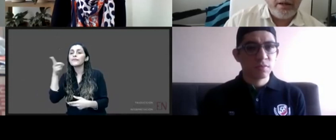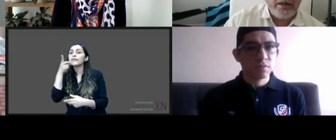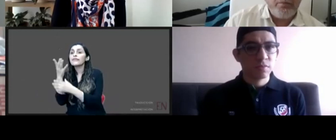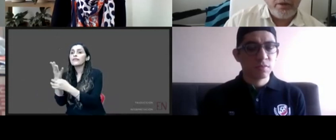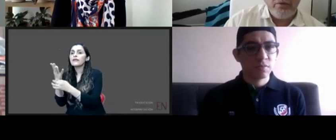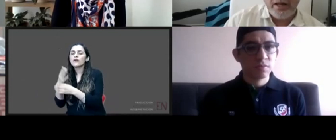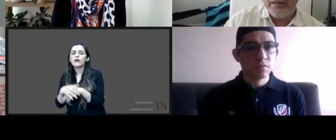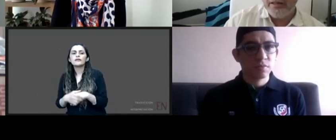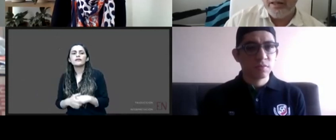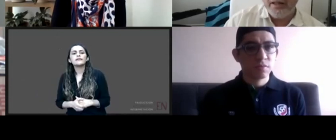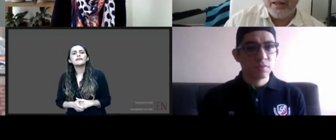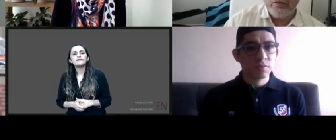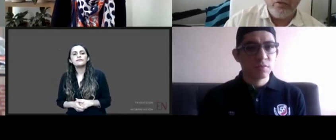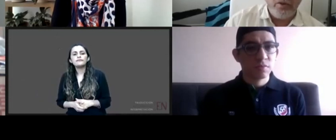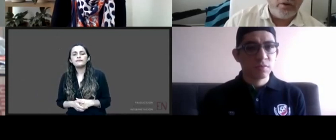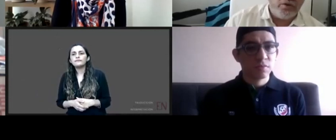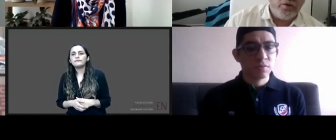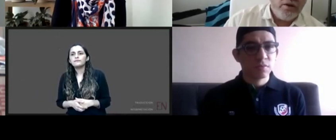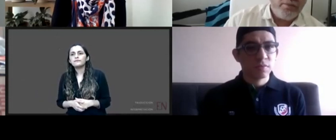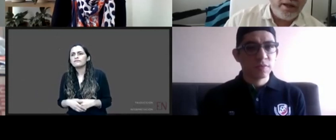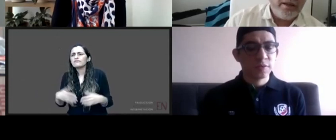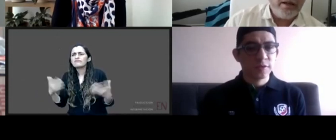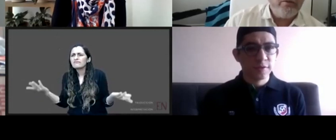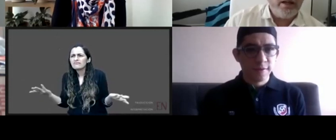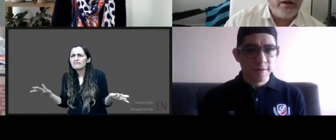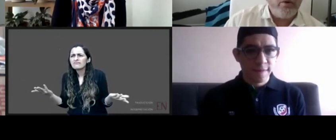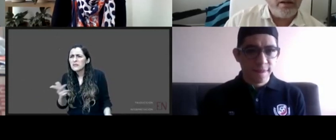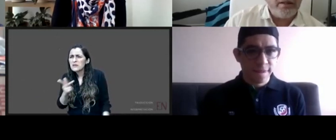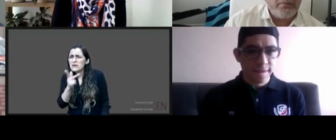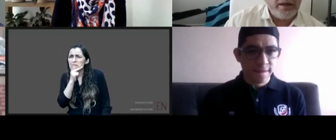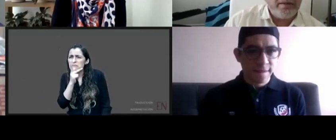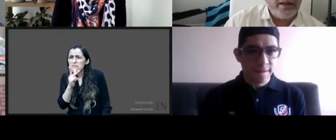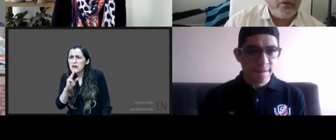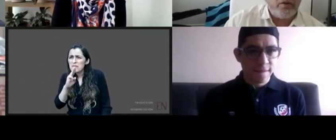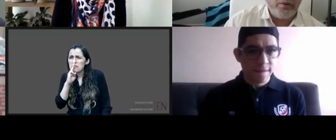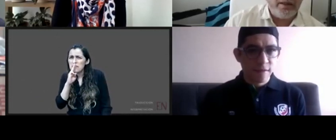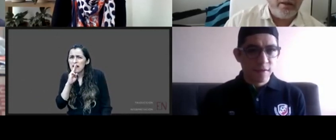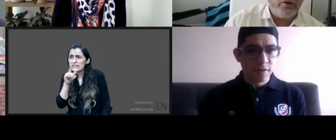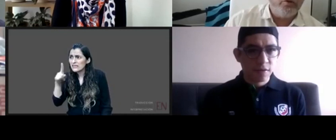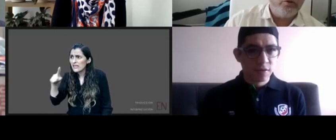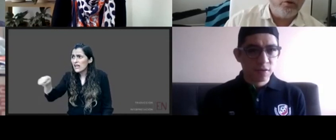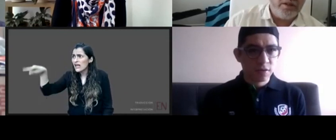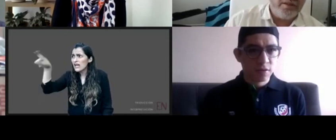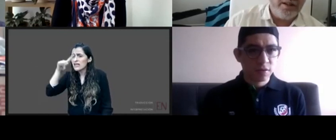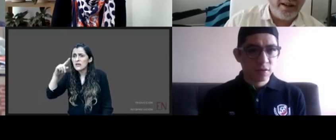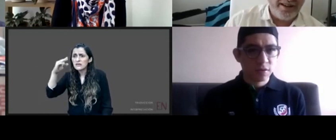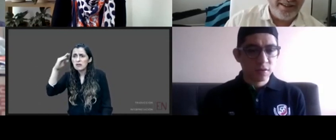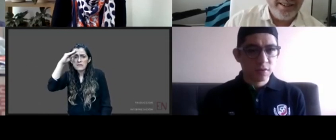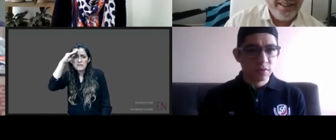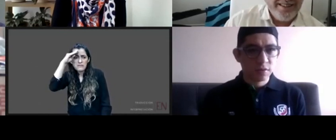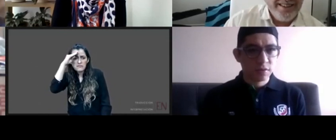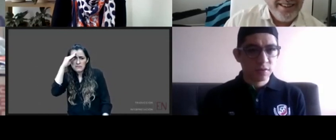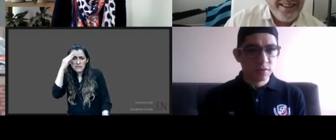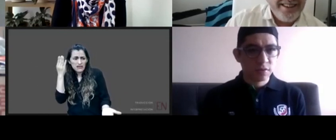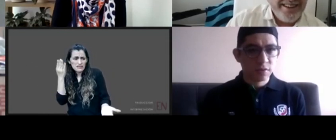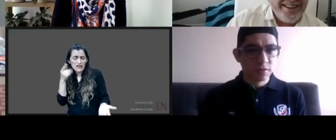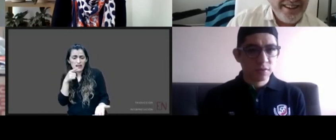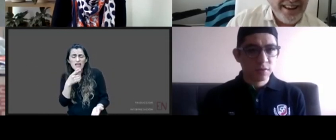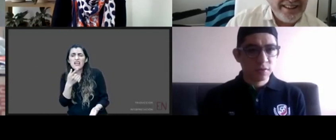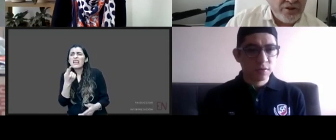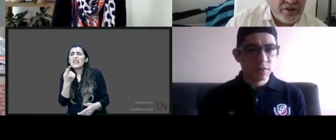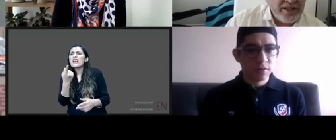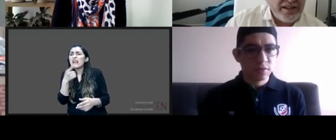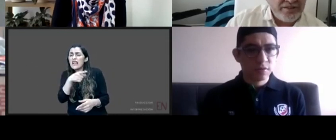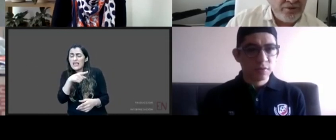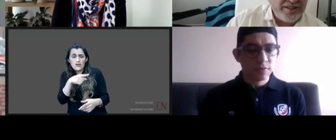padre hispanohablante quiere que sus hijos practiquen una lengua que se parece a los de los vendedores otomís en la calle?